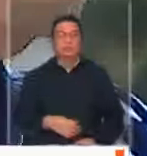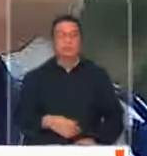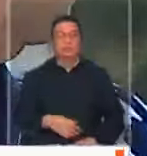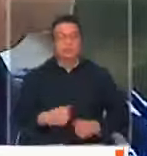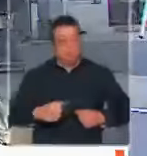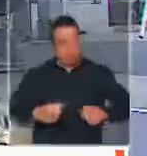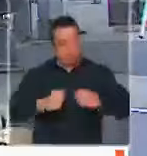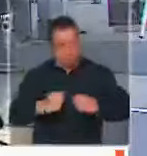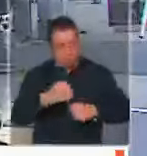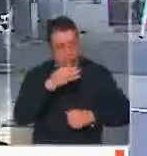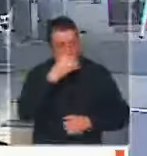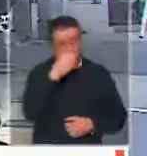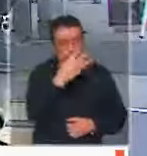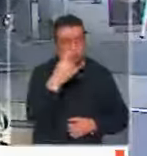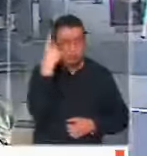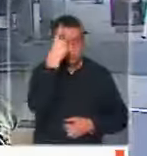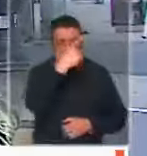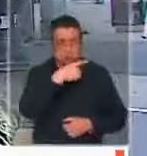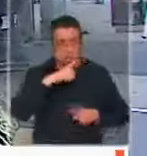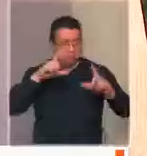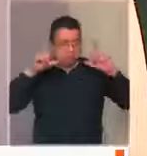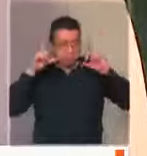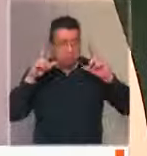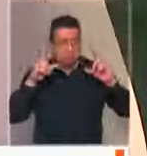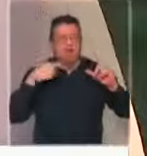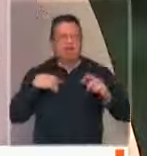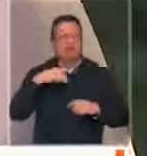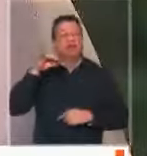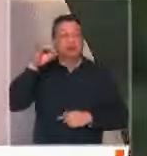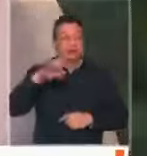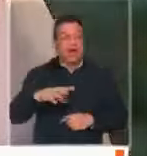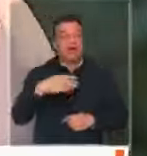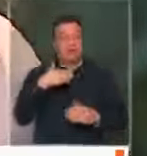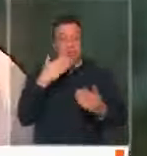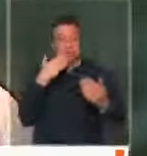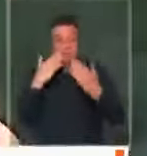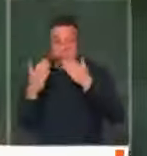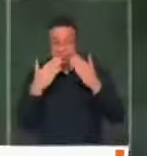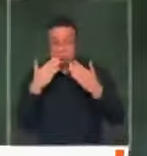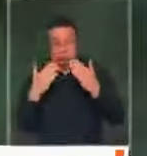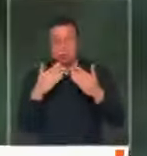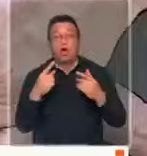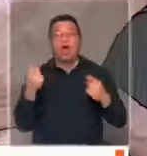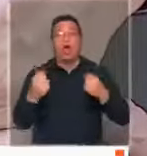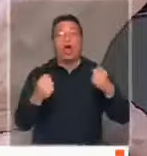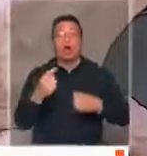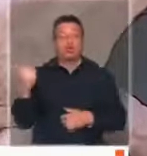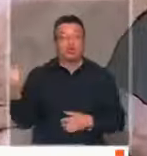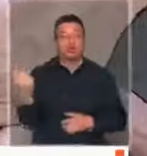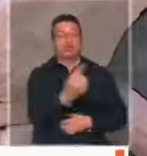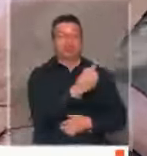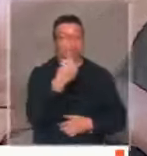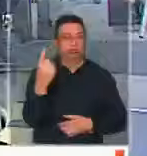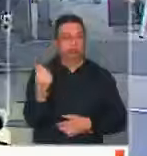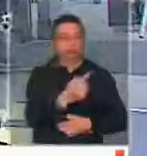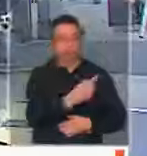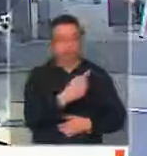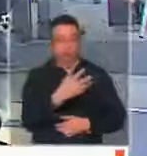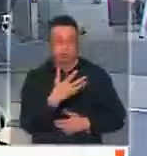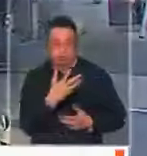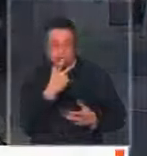Valientes, nos hablan a rostro descubierto, pese a que mientras conversamos pasan automovilistas con